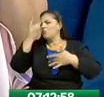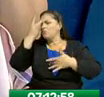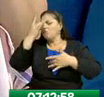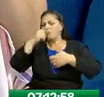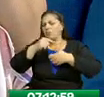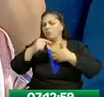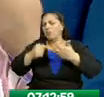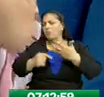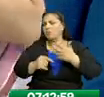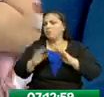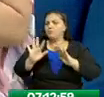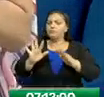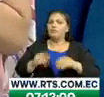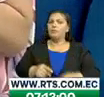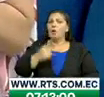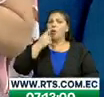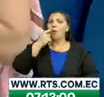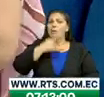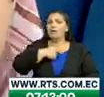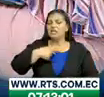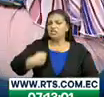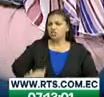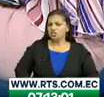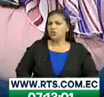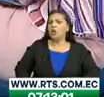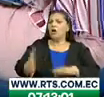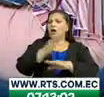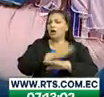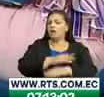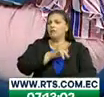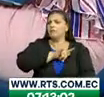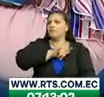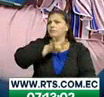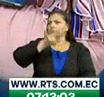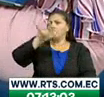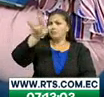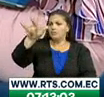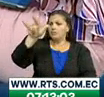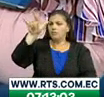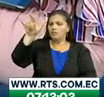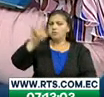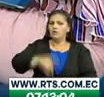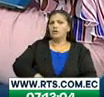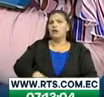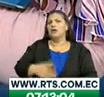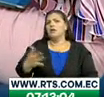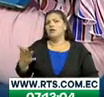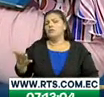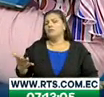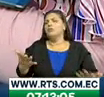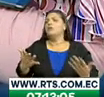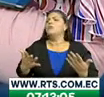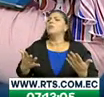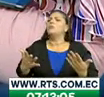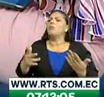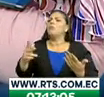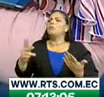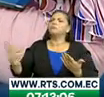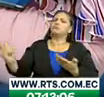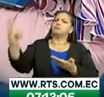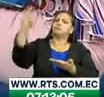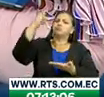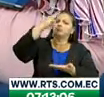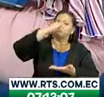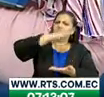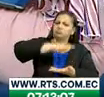estaba asintomático, aparentemente se sentía muy bien, ¿es así? Así funciona la transmisión cuando hay este tipo